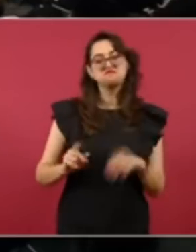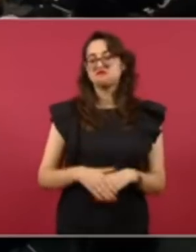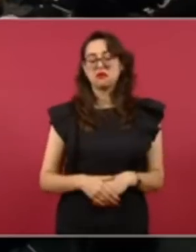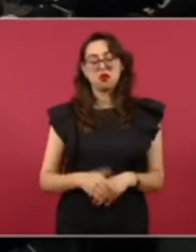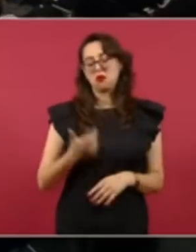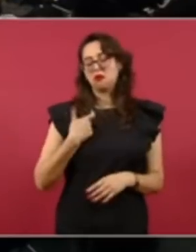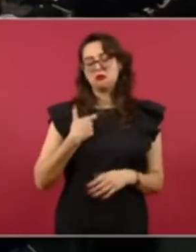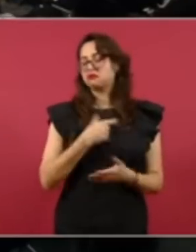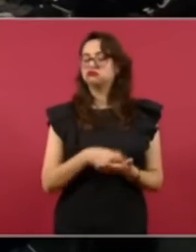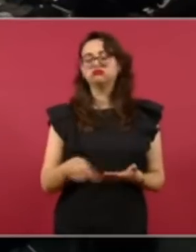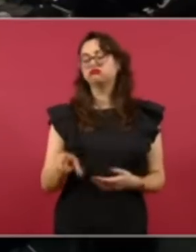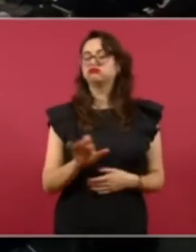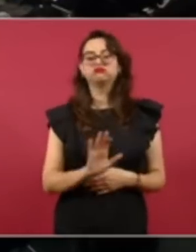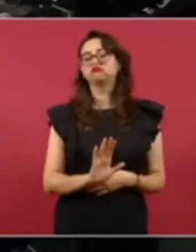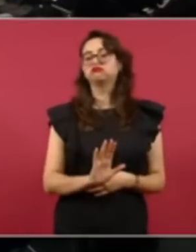Mire,